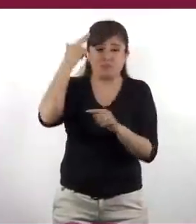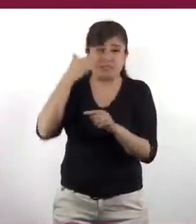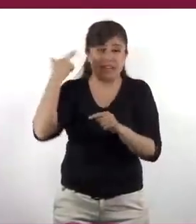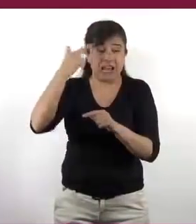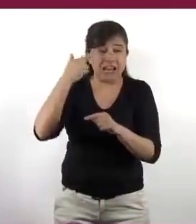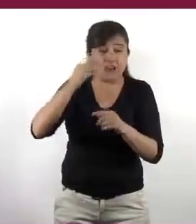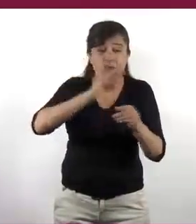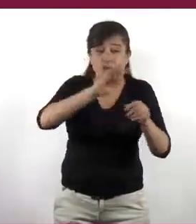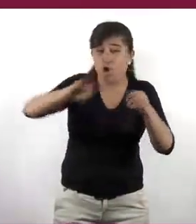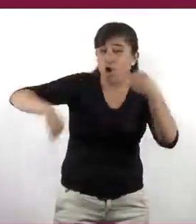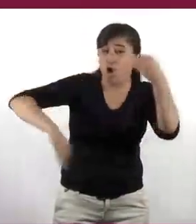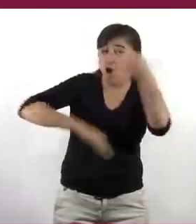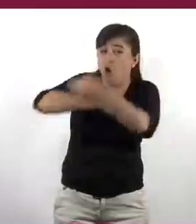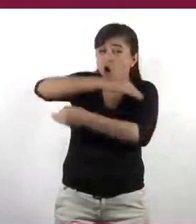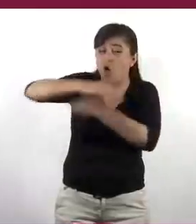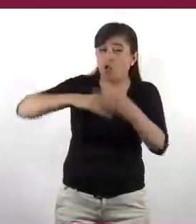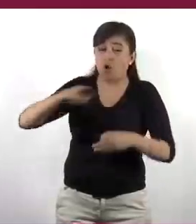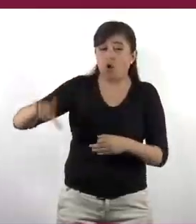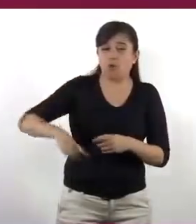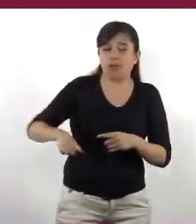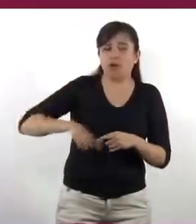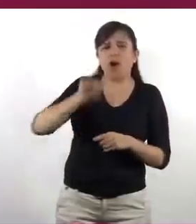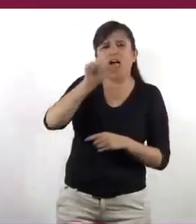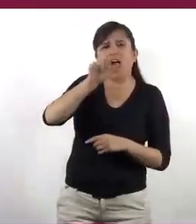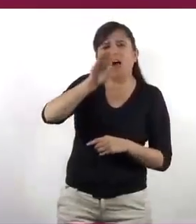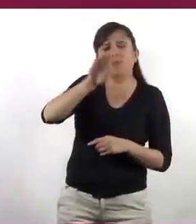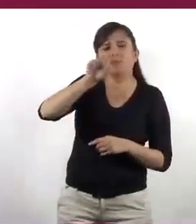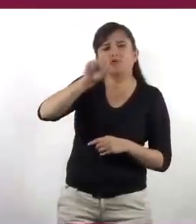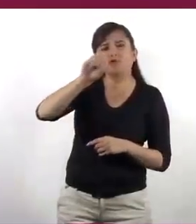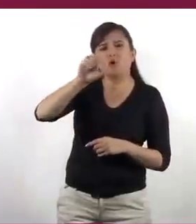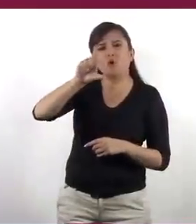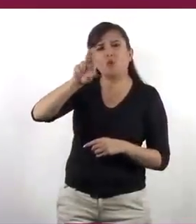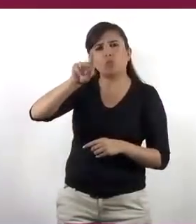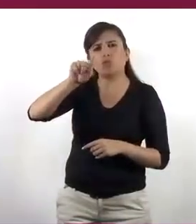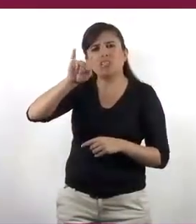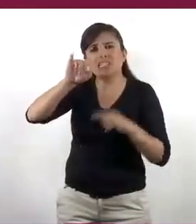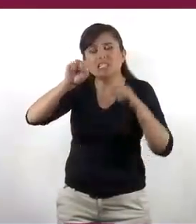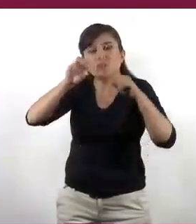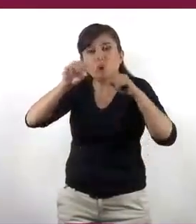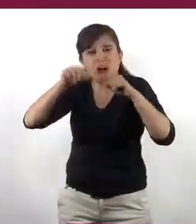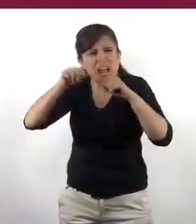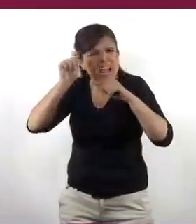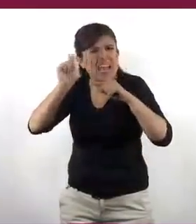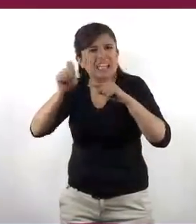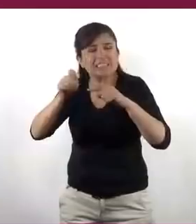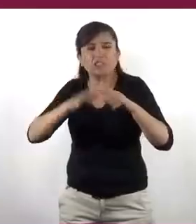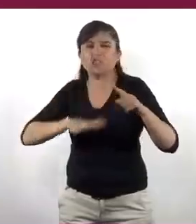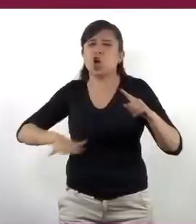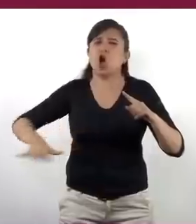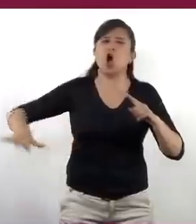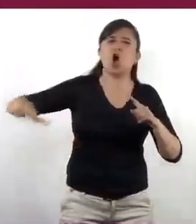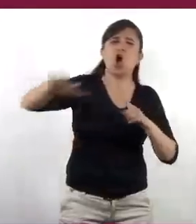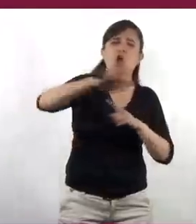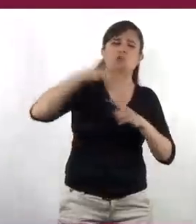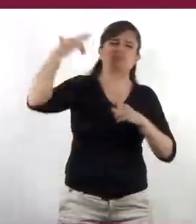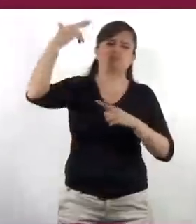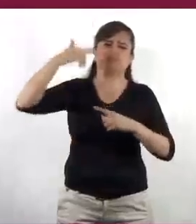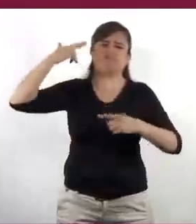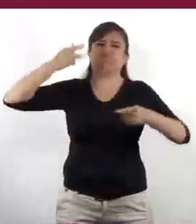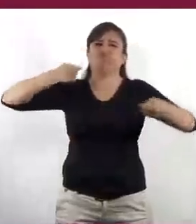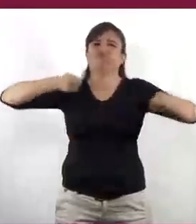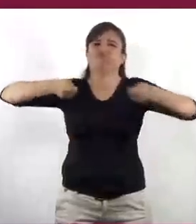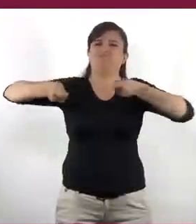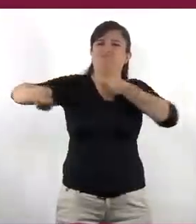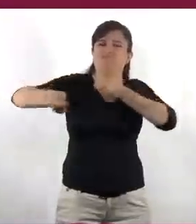absolutismo, que es una forma de gobierno en la que el monarca es el eje de todo el poder público. Esto implicó